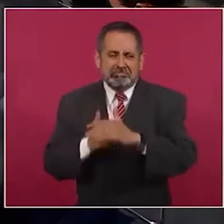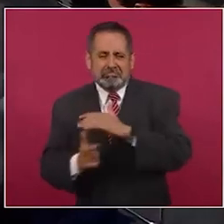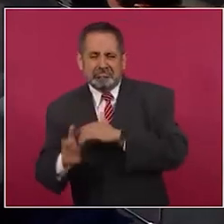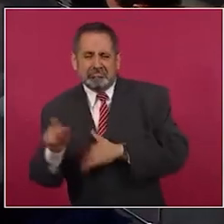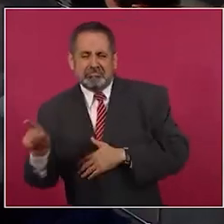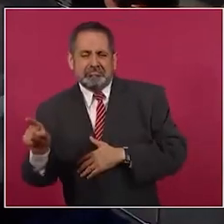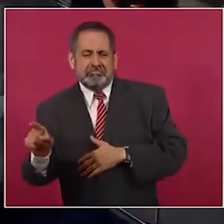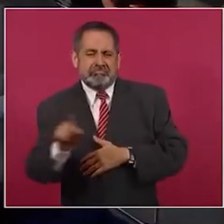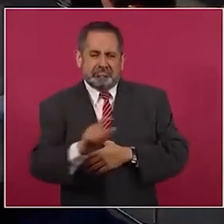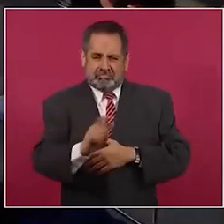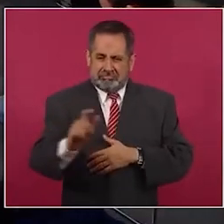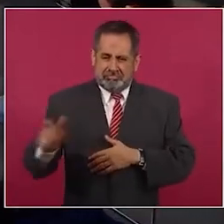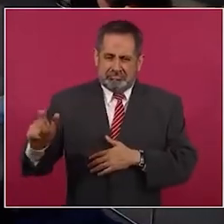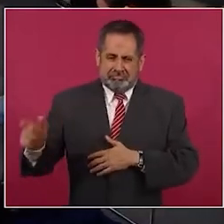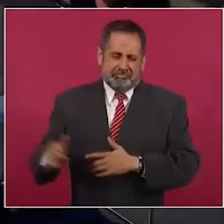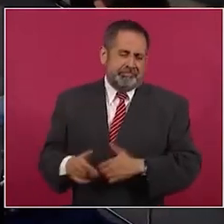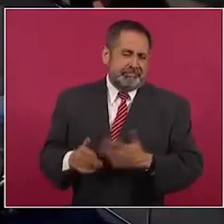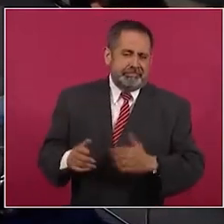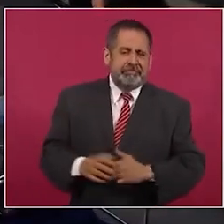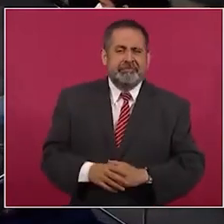que les pagamos.